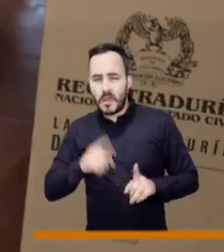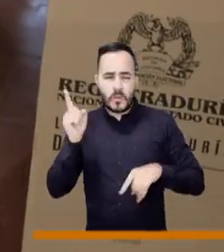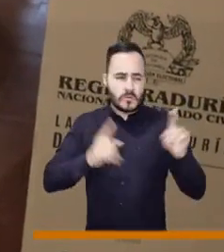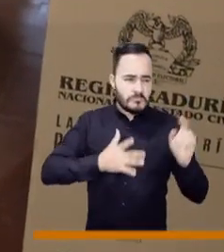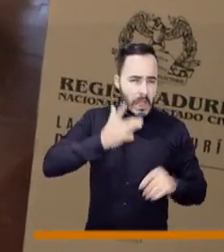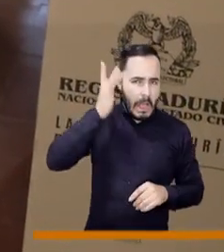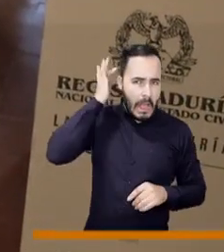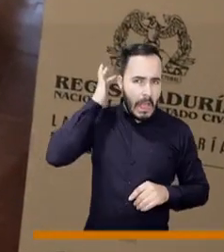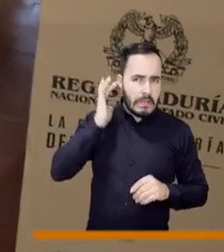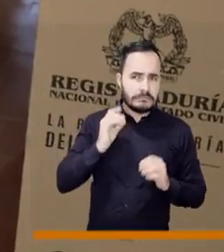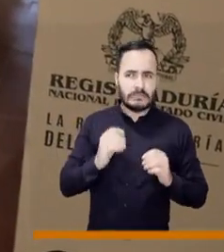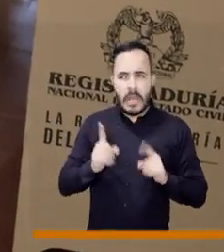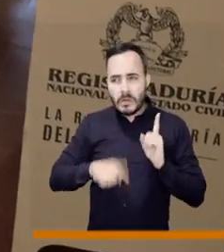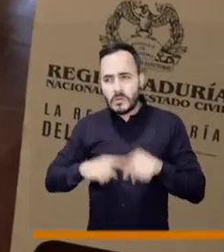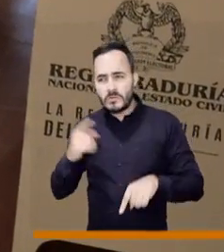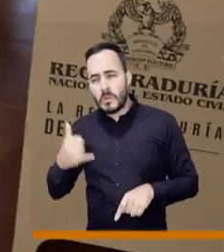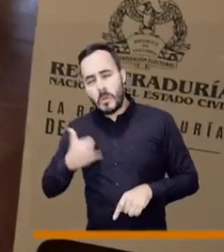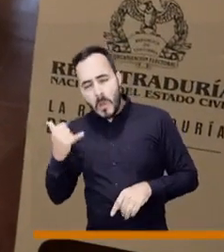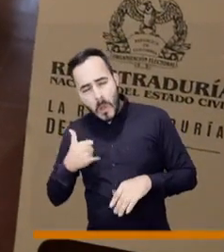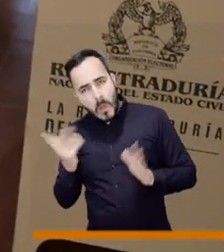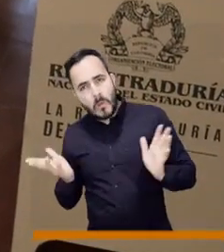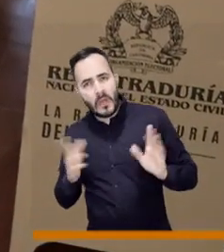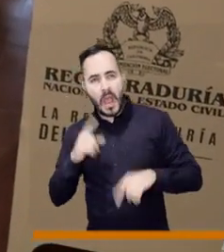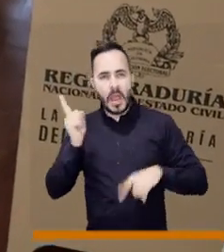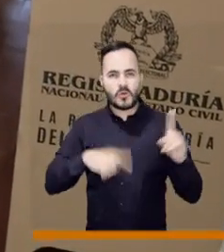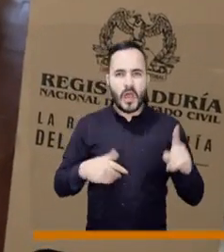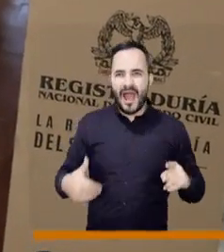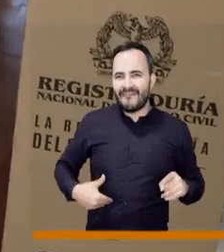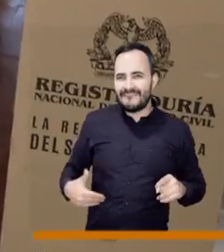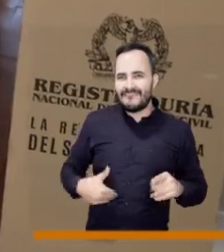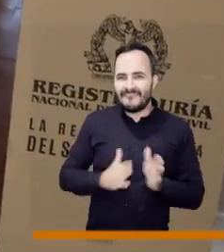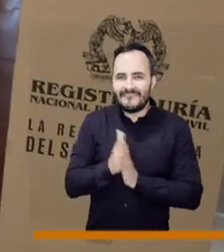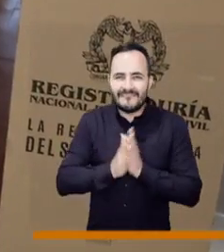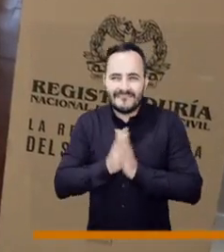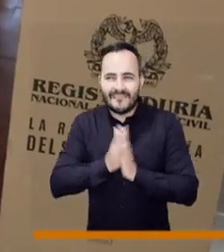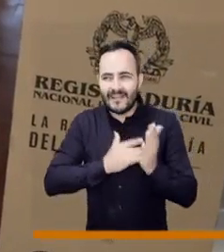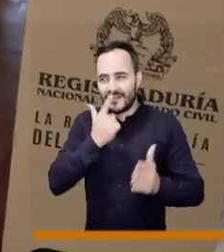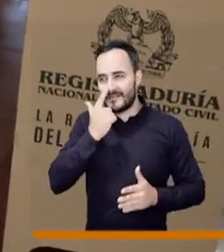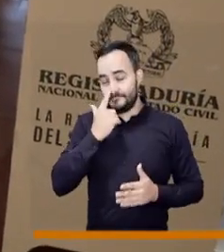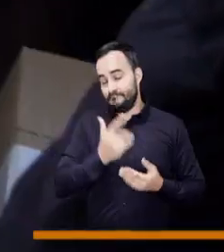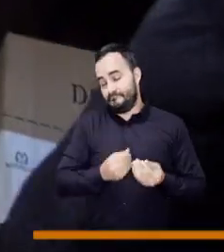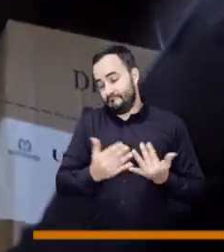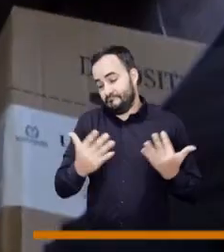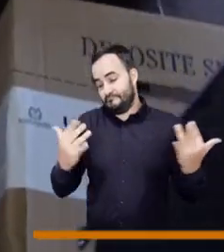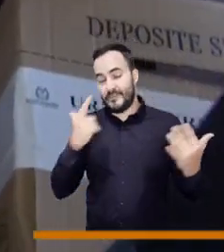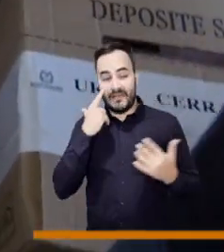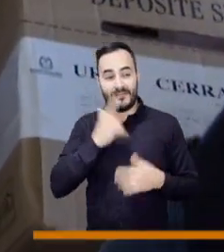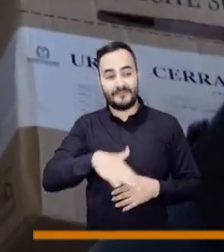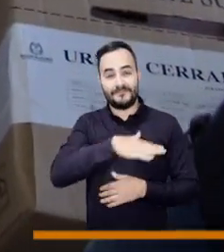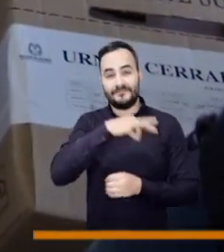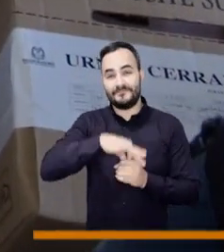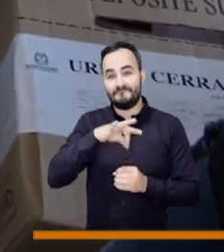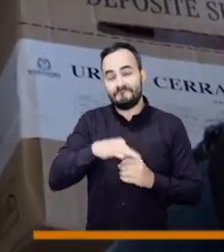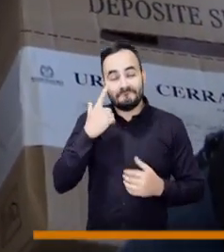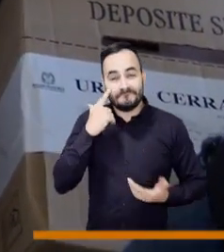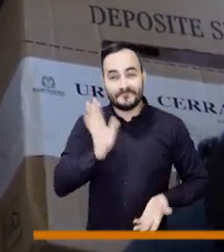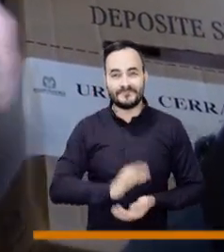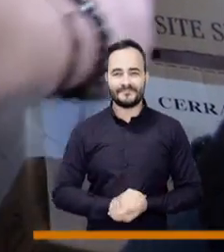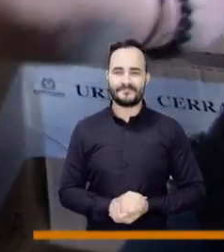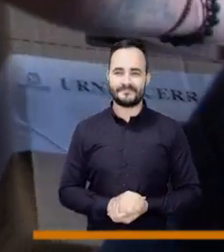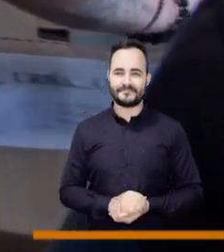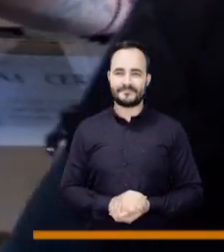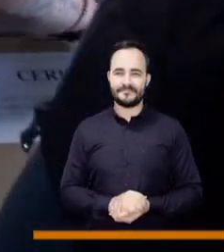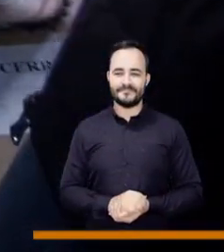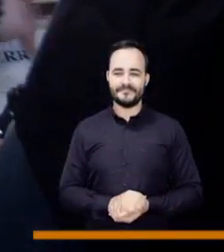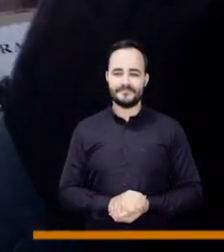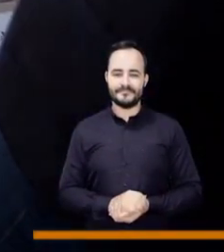viejos, otros más canosos, otros menos, unos muy sardinos, otros muy antojados, hay un montón de antojados, pero bueno, vamos a ver qué elige la gente. Doctor